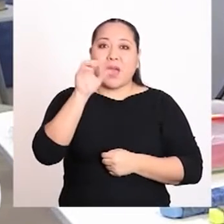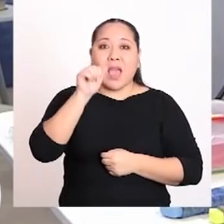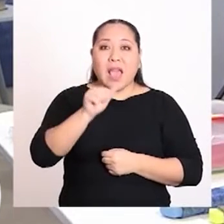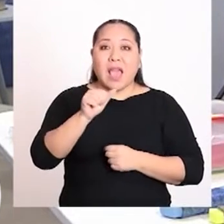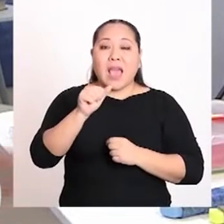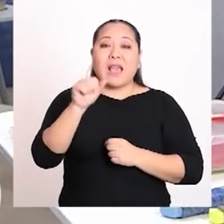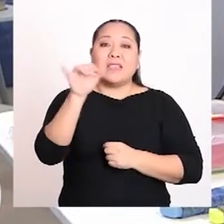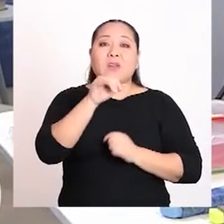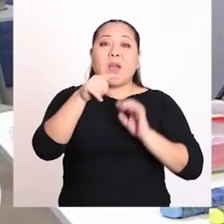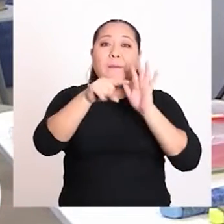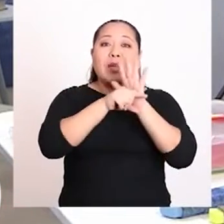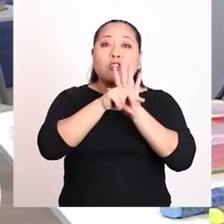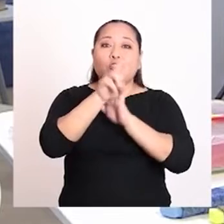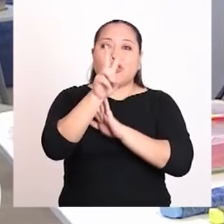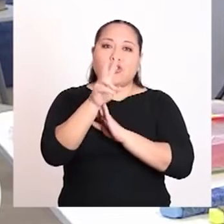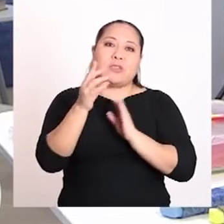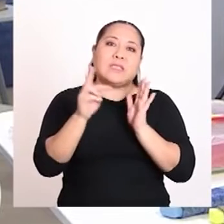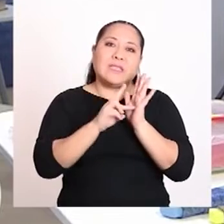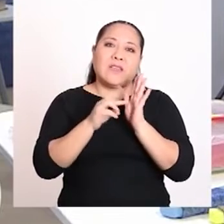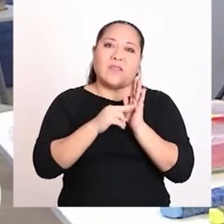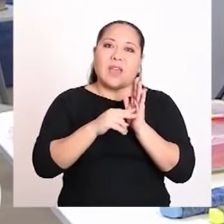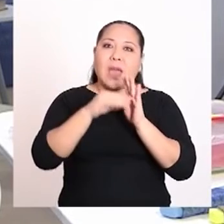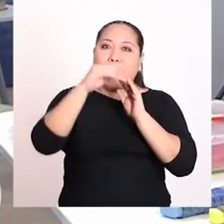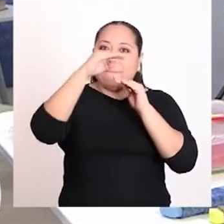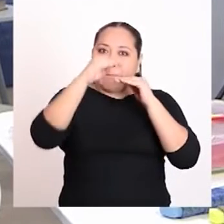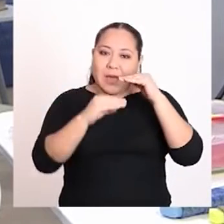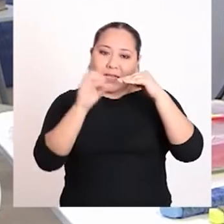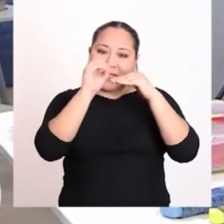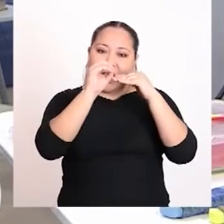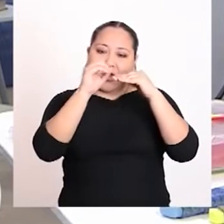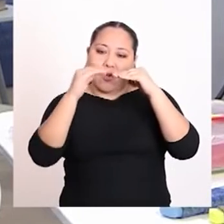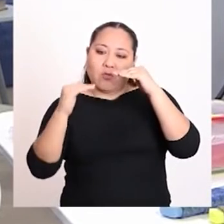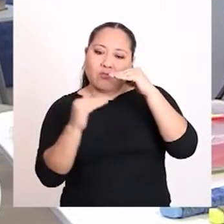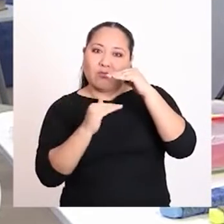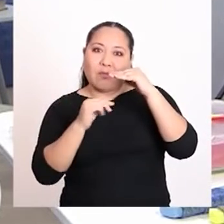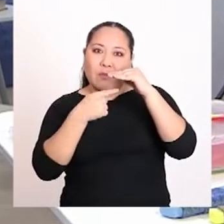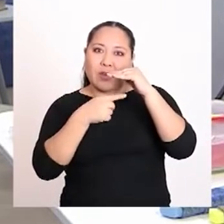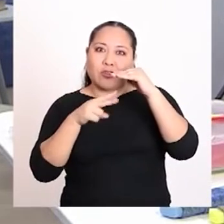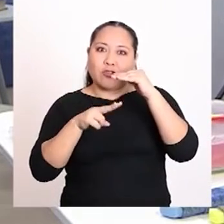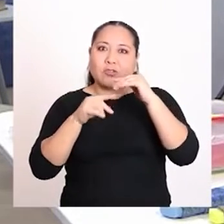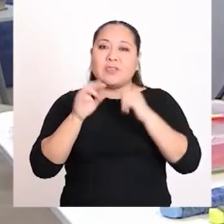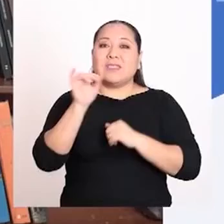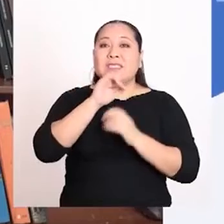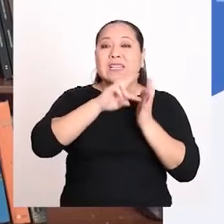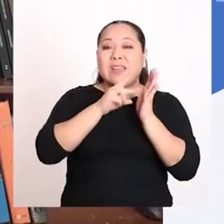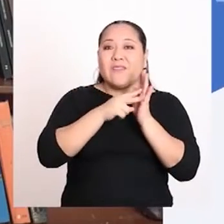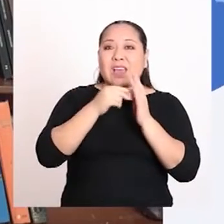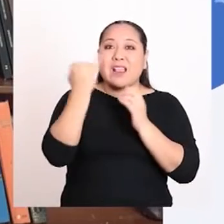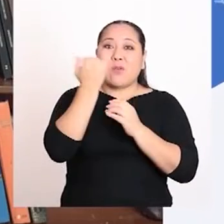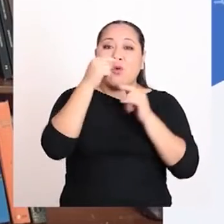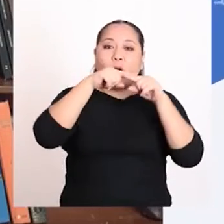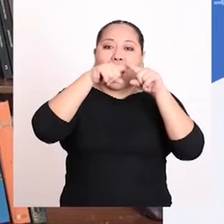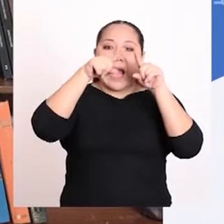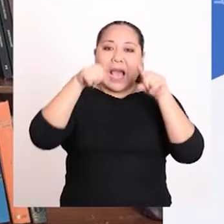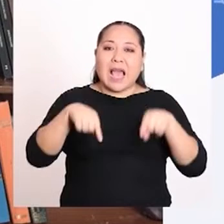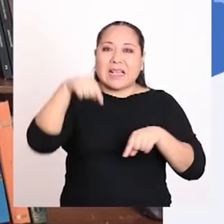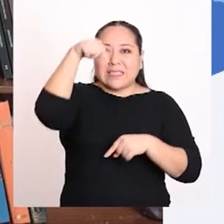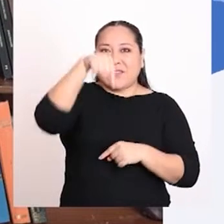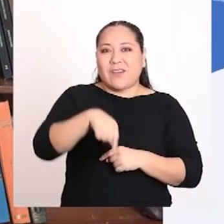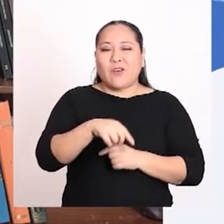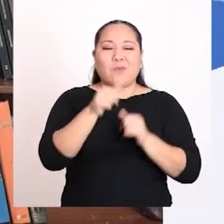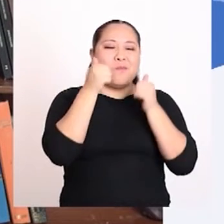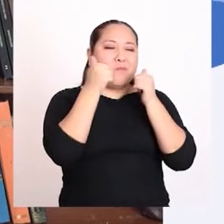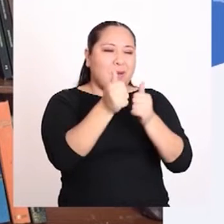es igual a menos 2, entonces es menor que 0. Por lo tanto, nuestra parábola se abrirá hacia abajo. Excelente trabajo,